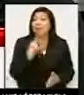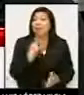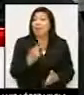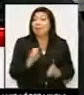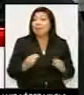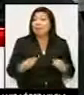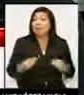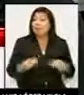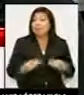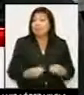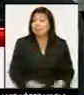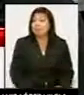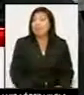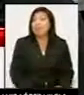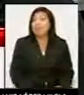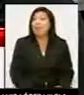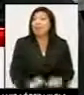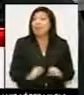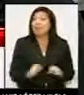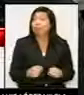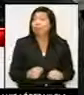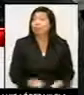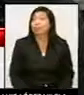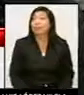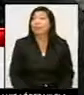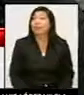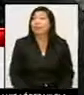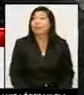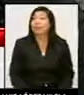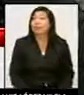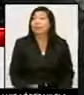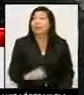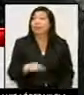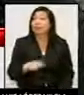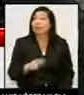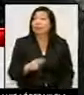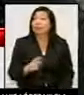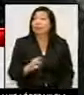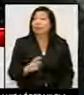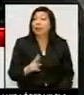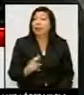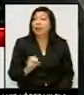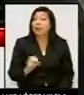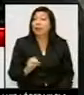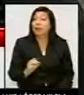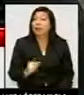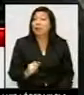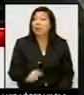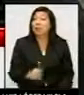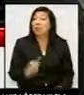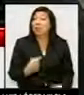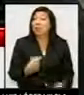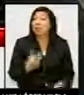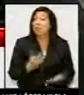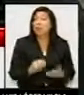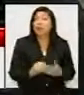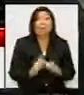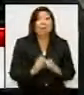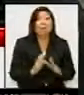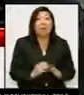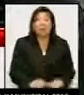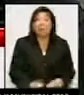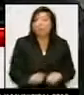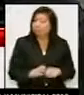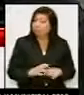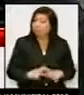Machu Picchu. Y así queremos intervenir en Choquequirao para generar un corredor interesante, que me parece maravilloso, porque va a